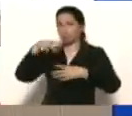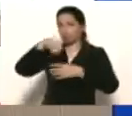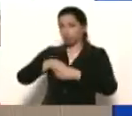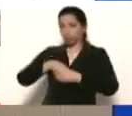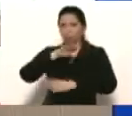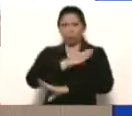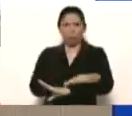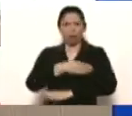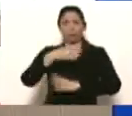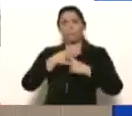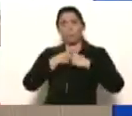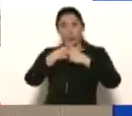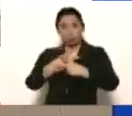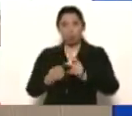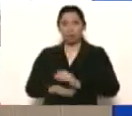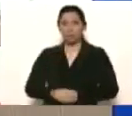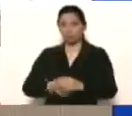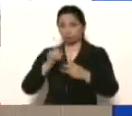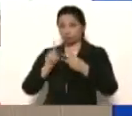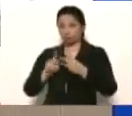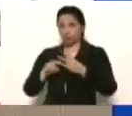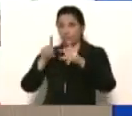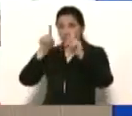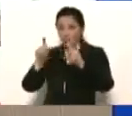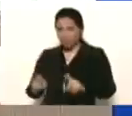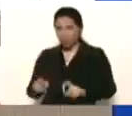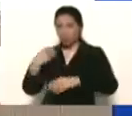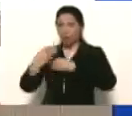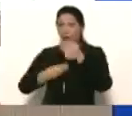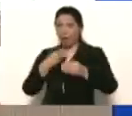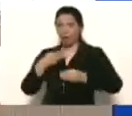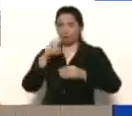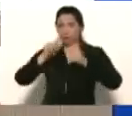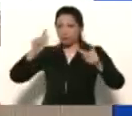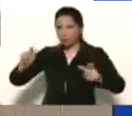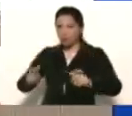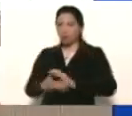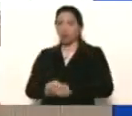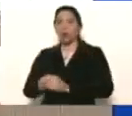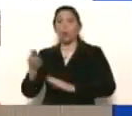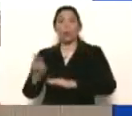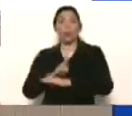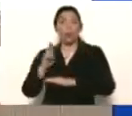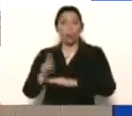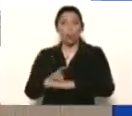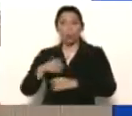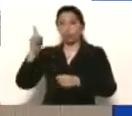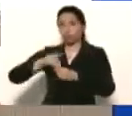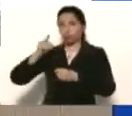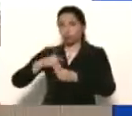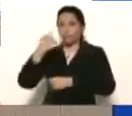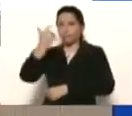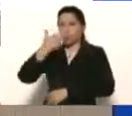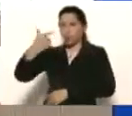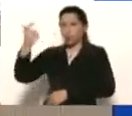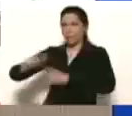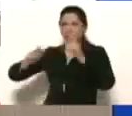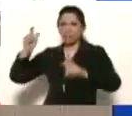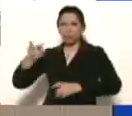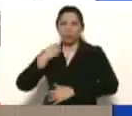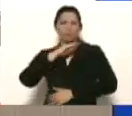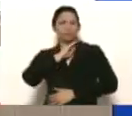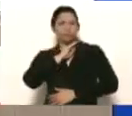radical y voluntaria el despistaje amplio y personalizado en el uso de la big data para la búsqueda de